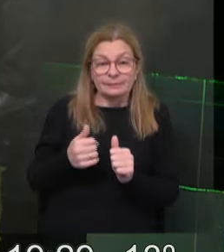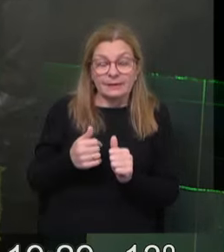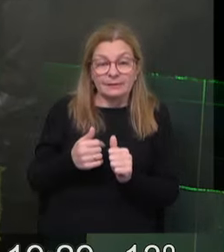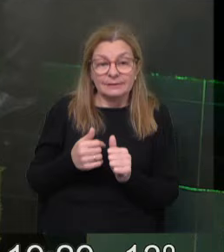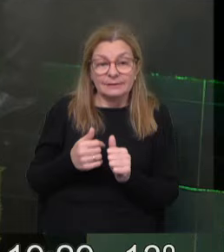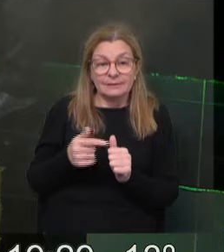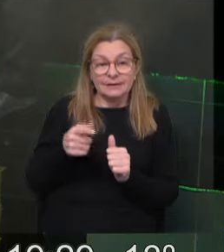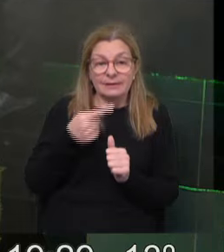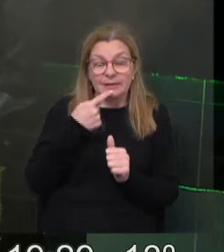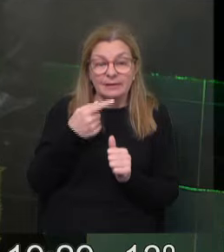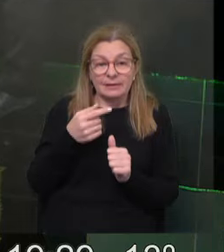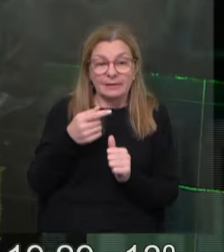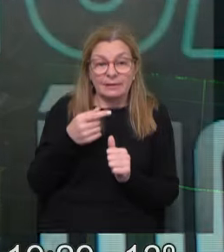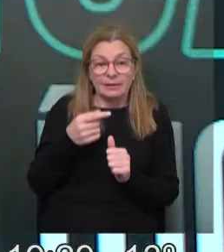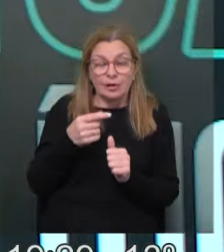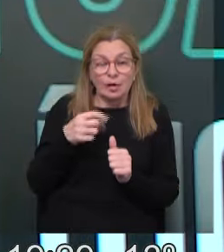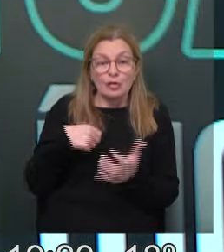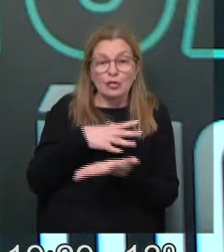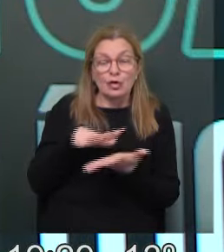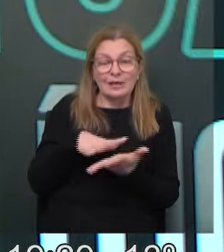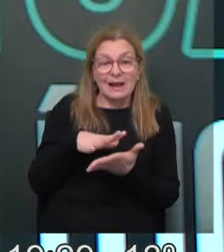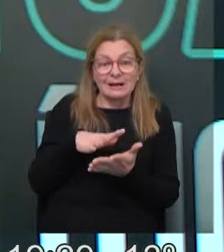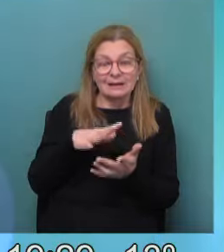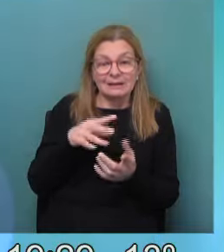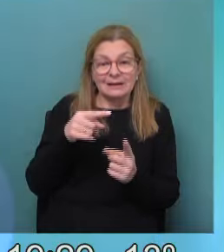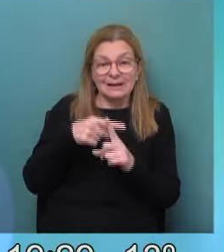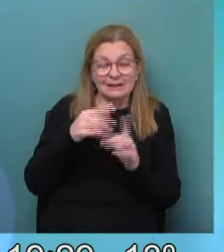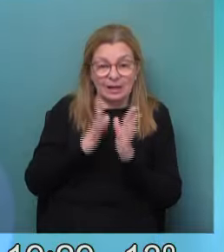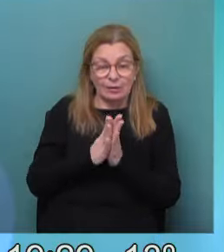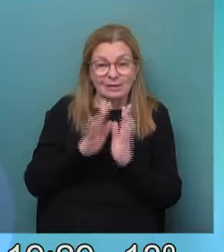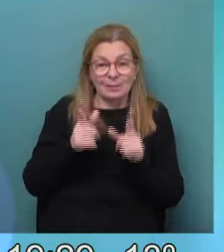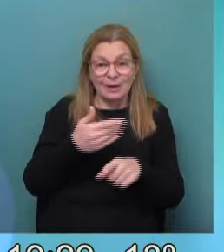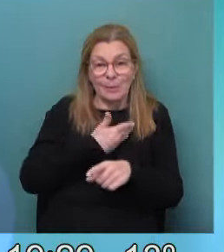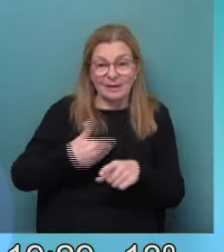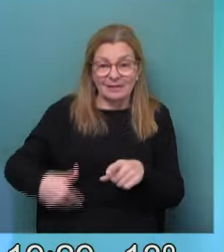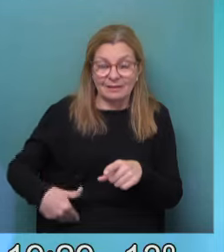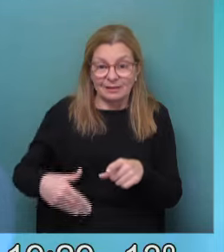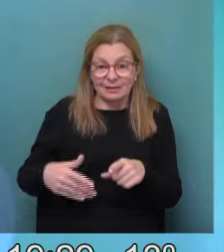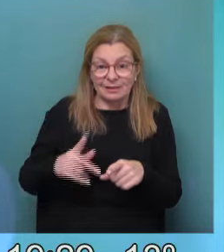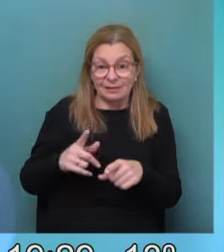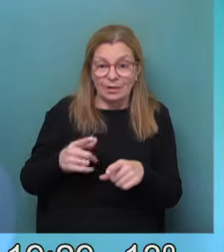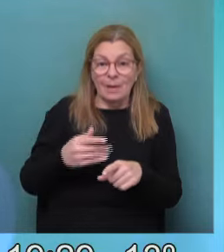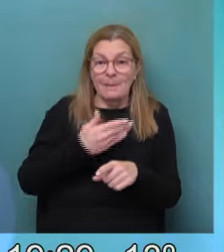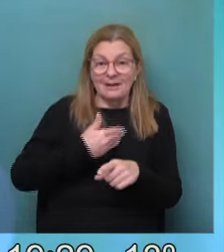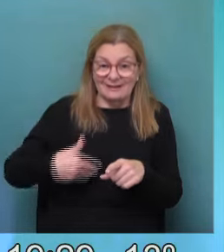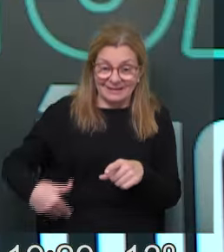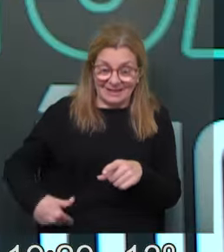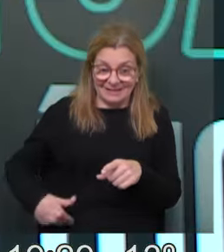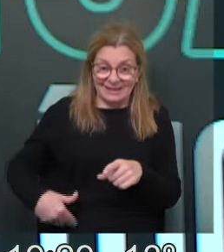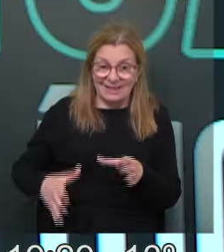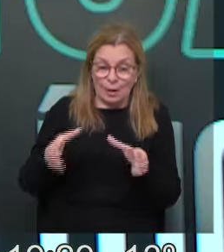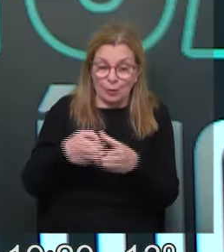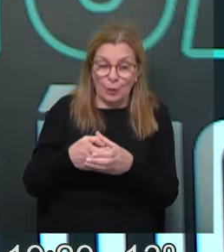conformó el espacio social cristiano dom merech es senador y aparte es el presidente del partido no el candidato a la presidencia que es manini Ríos